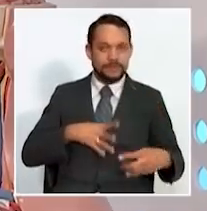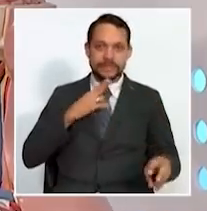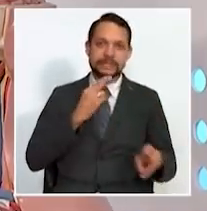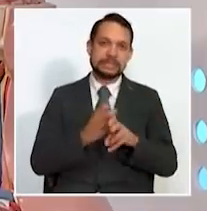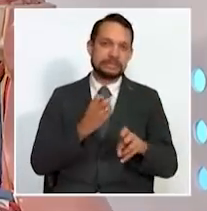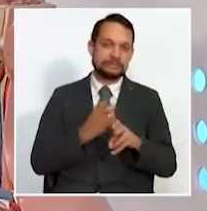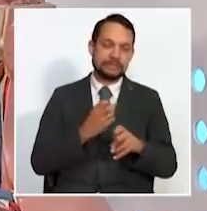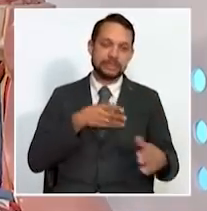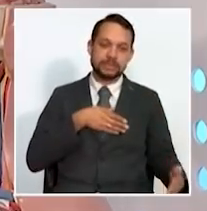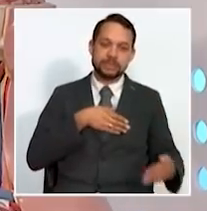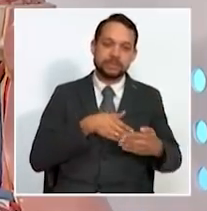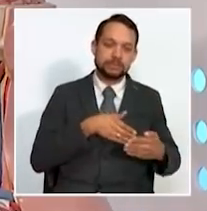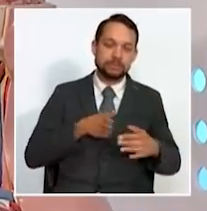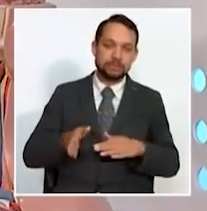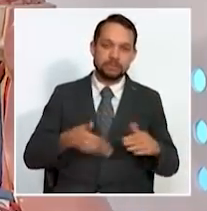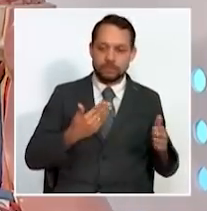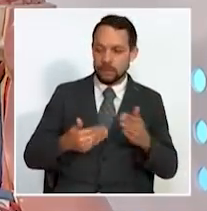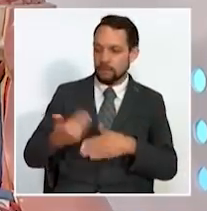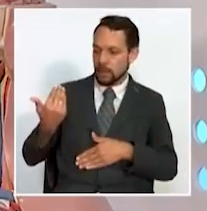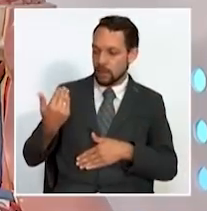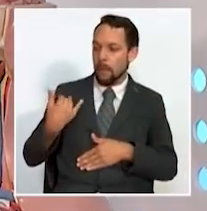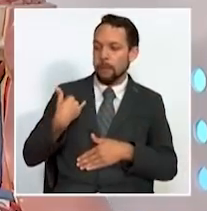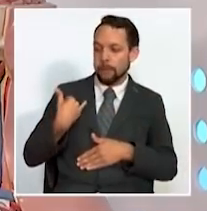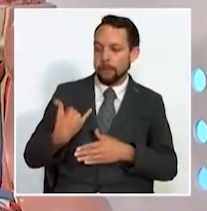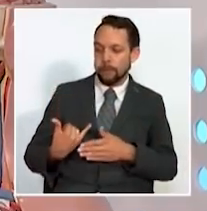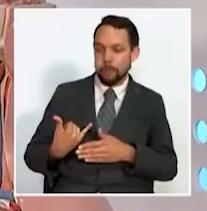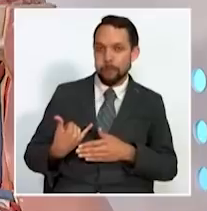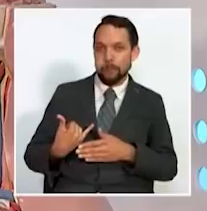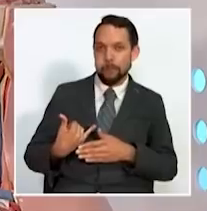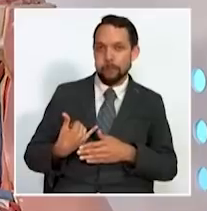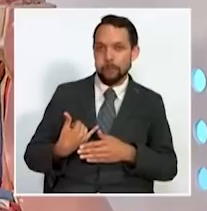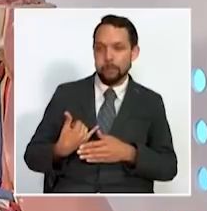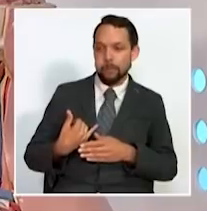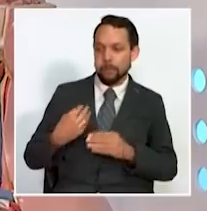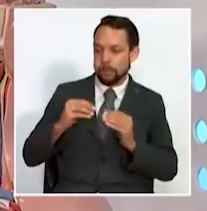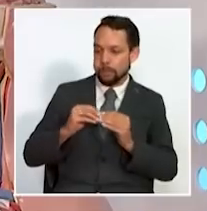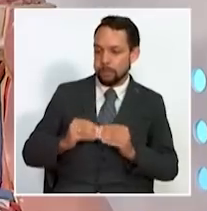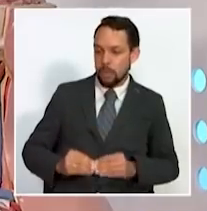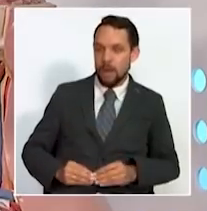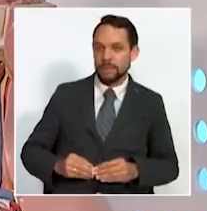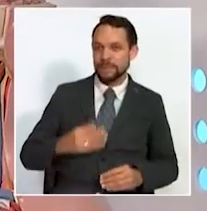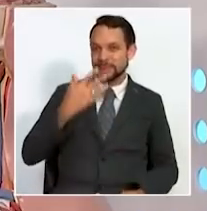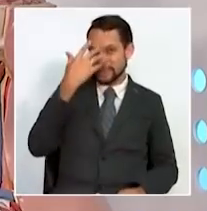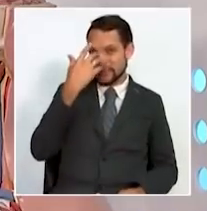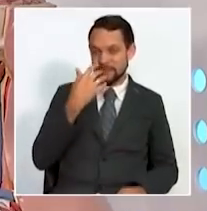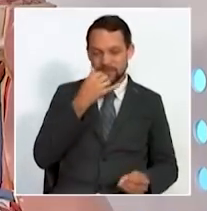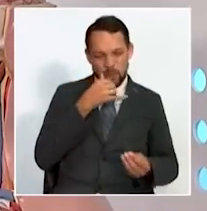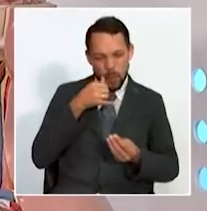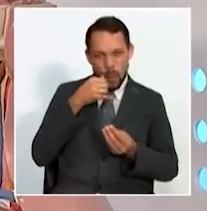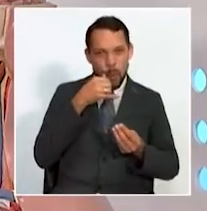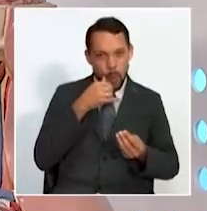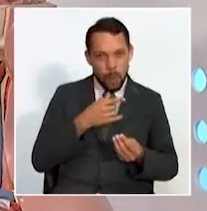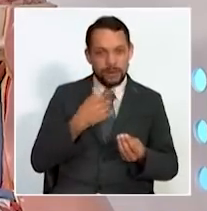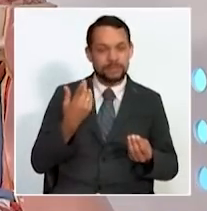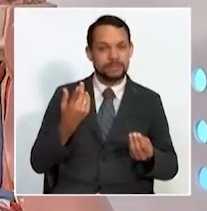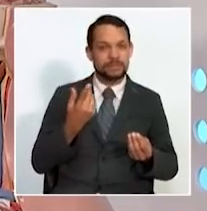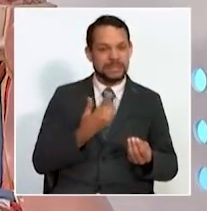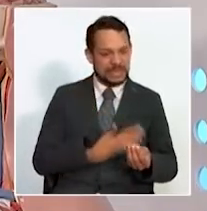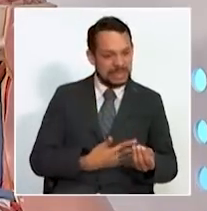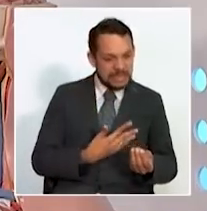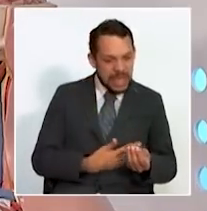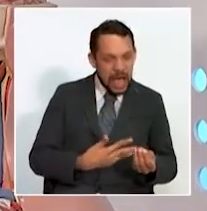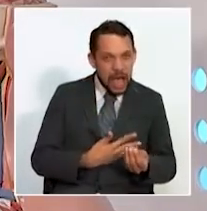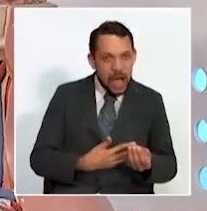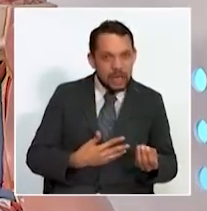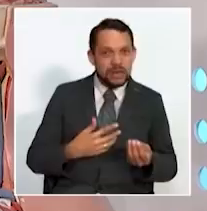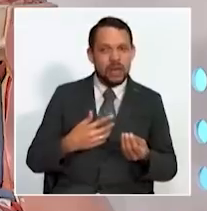diagnósticos diferenciales. Encontramos diagnósticos como los exámenes de laboratorio y empezamos a mirar las inmunoglobulinas y todas